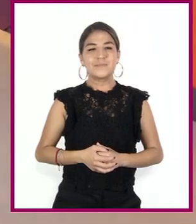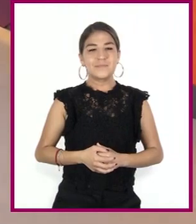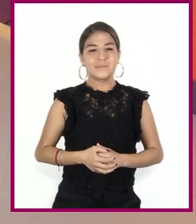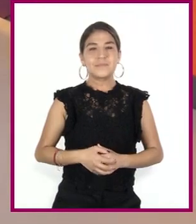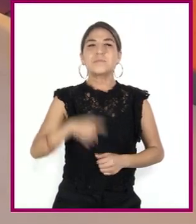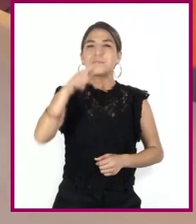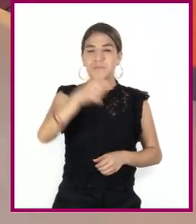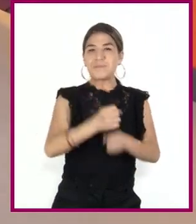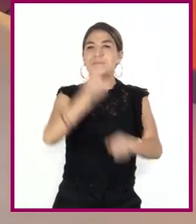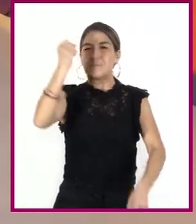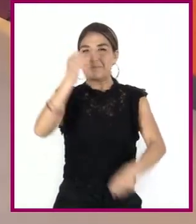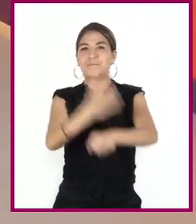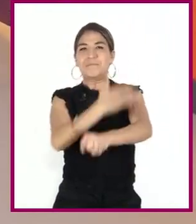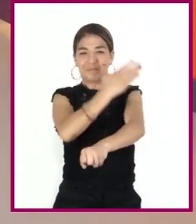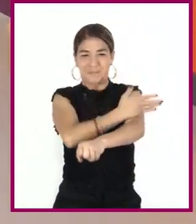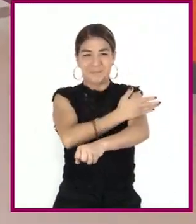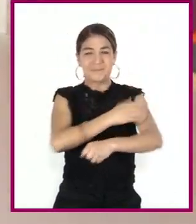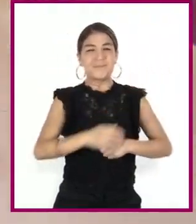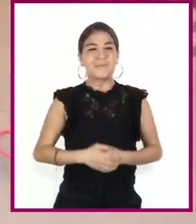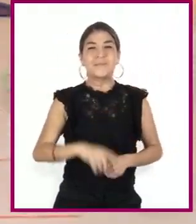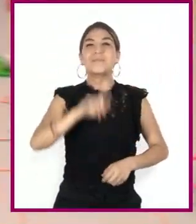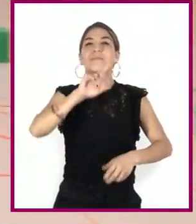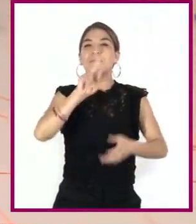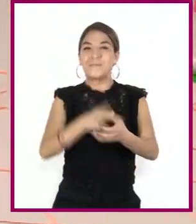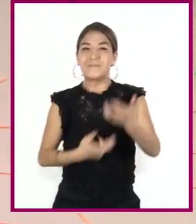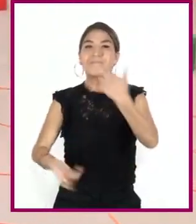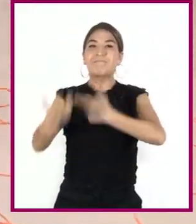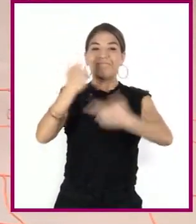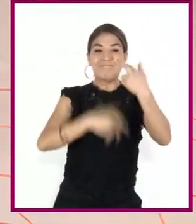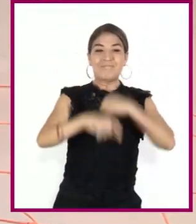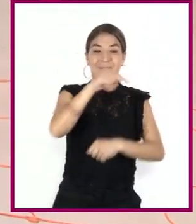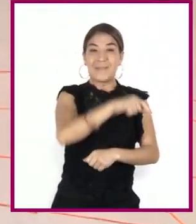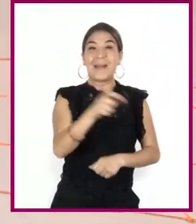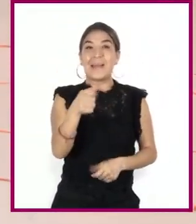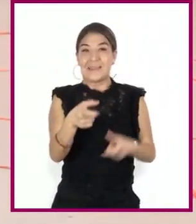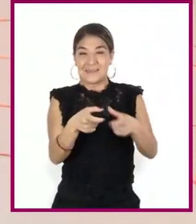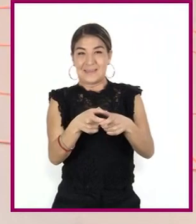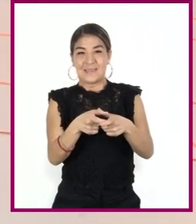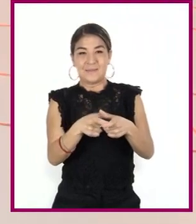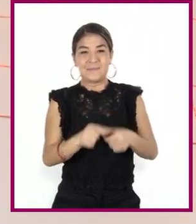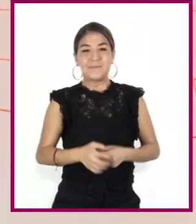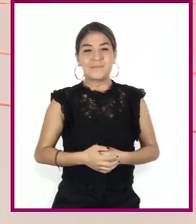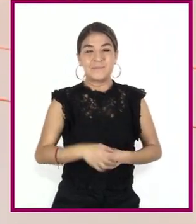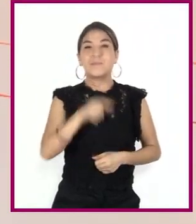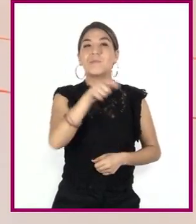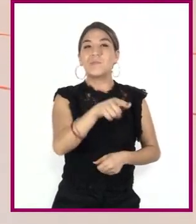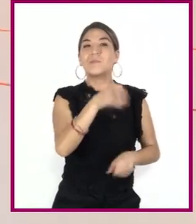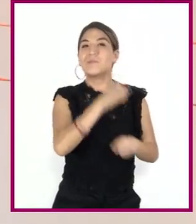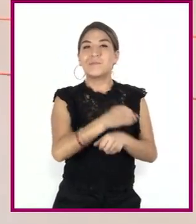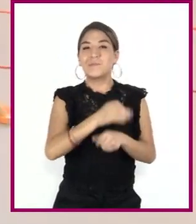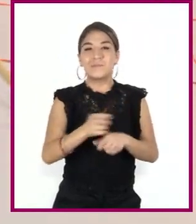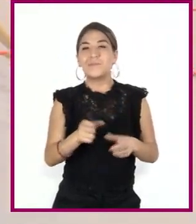Tomas tu palo de escoba. Y regresas. Te diriges hacia tu tapa y la tienes que llevar